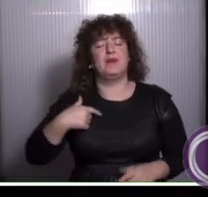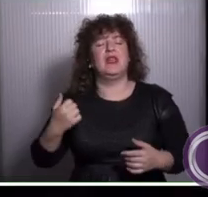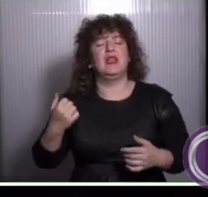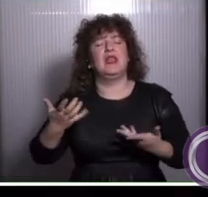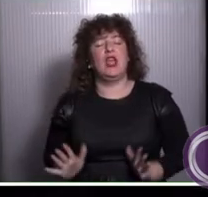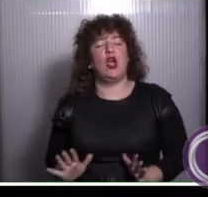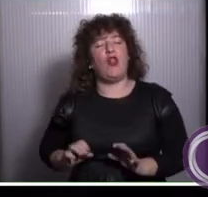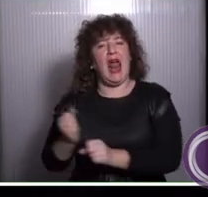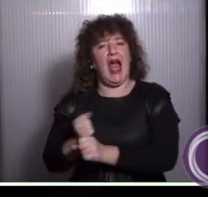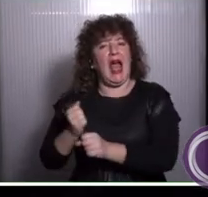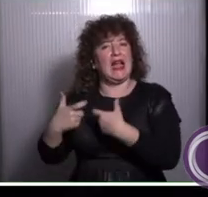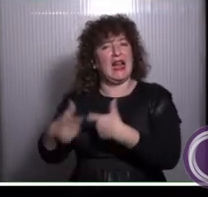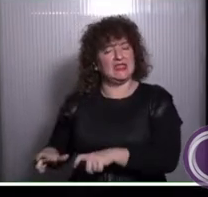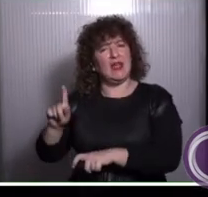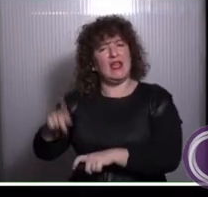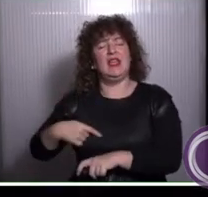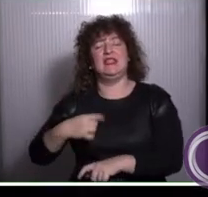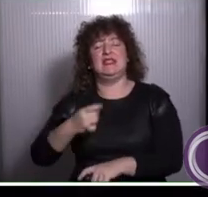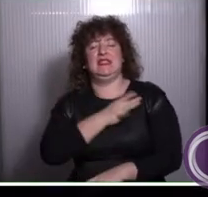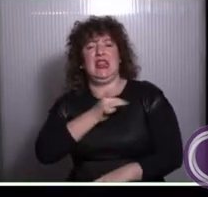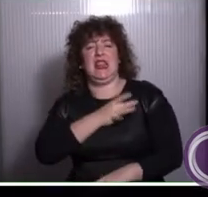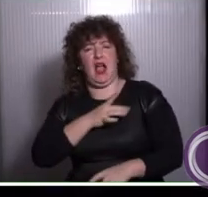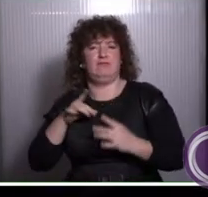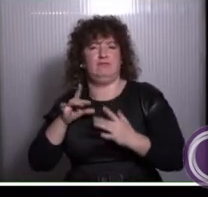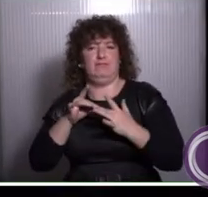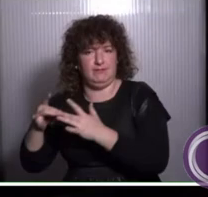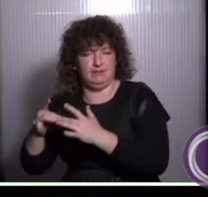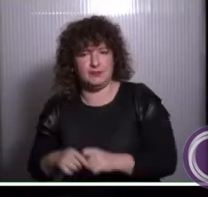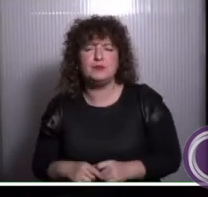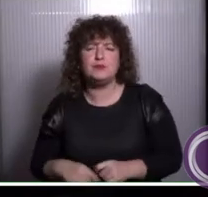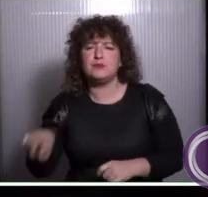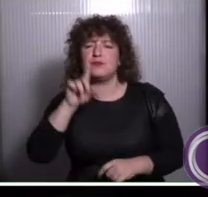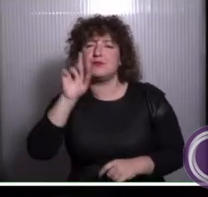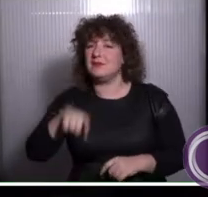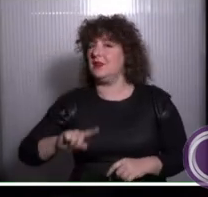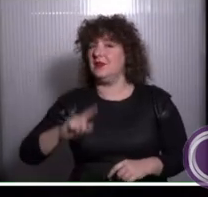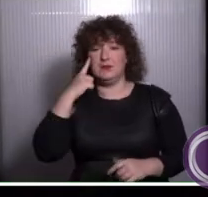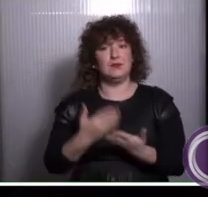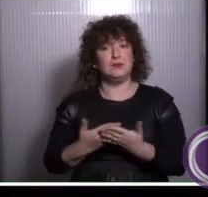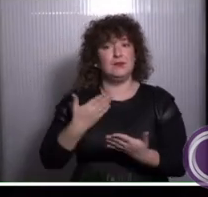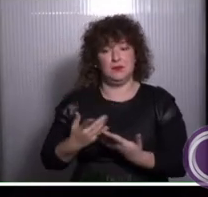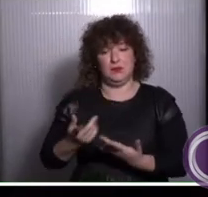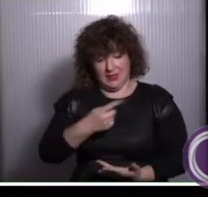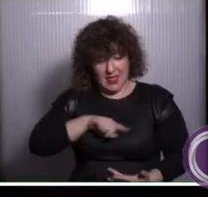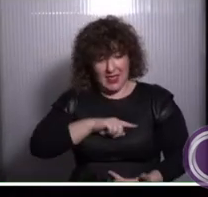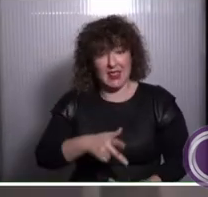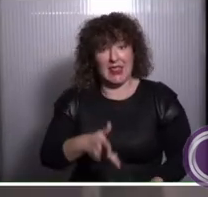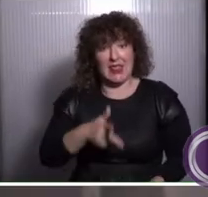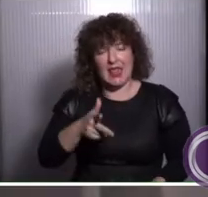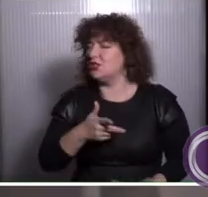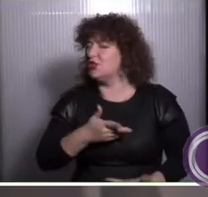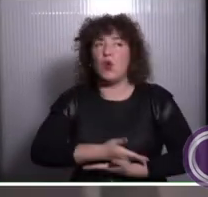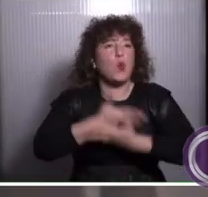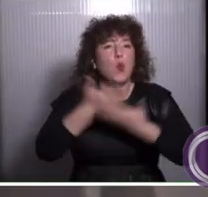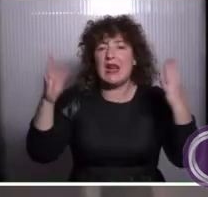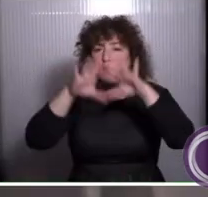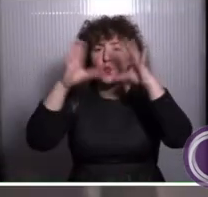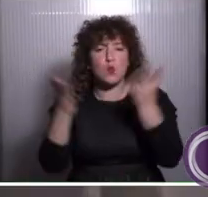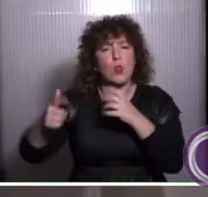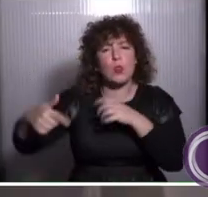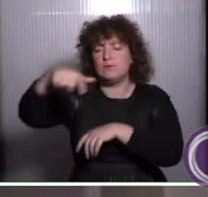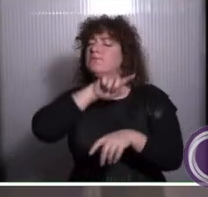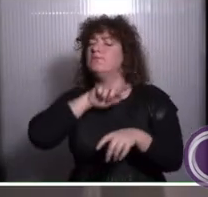y dirigente sindical. Y lo primero que hay que constatar es que los derechos de que disfrutamos hoy en cualquier lugar del